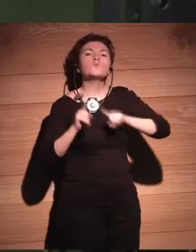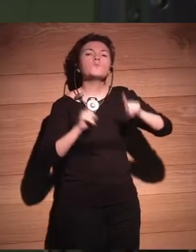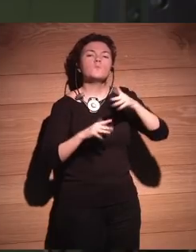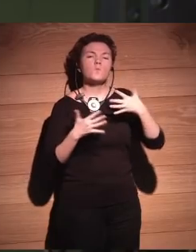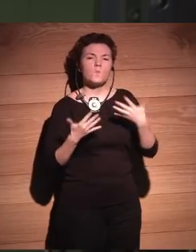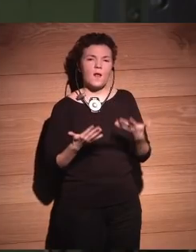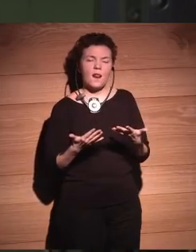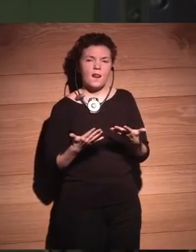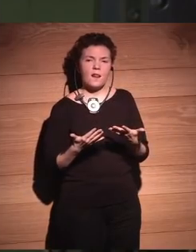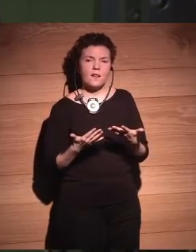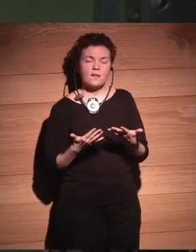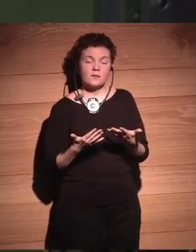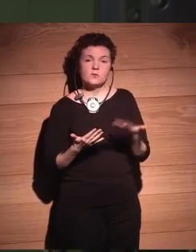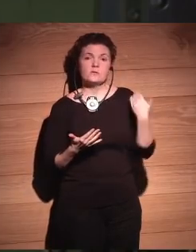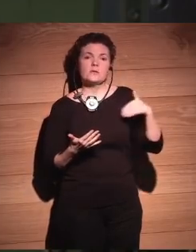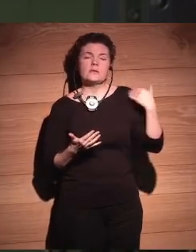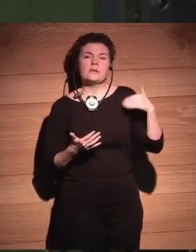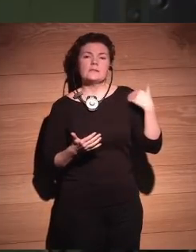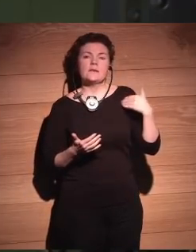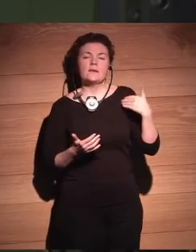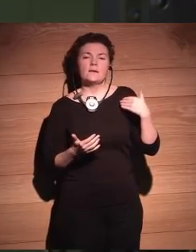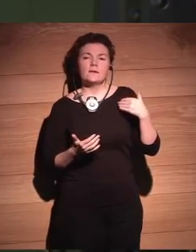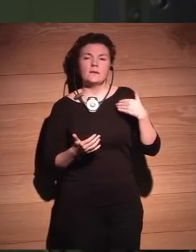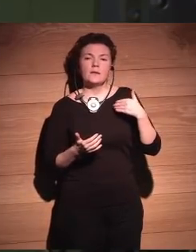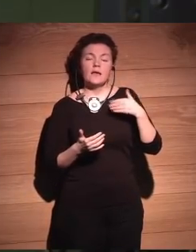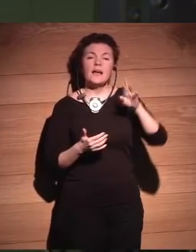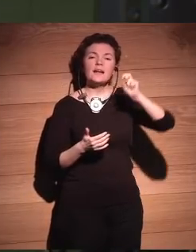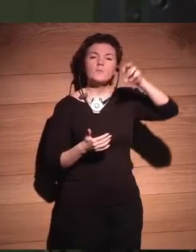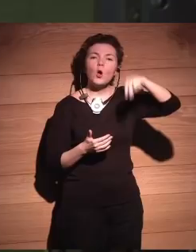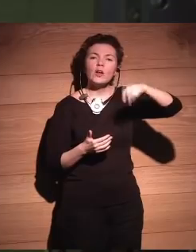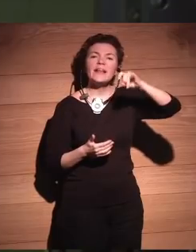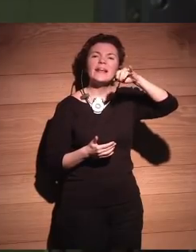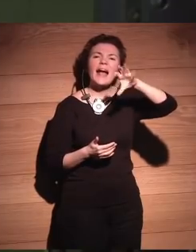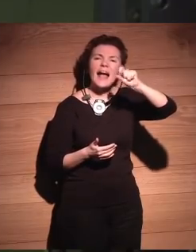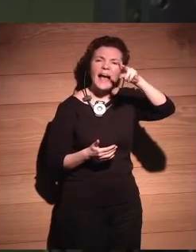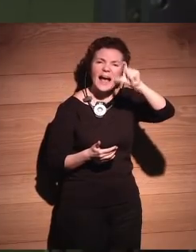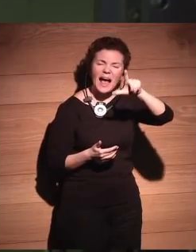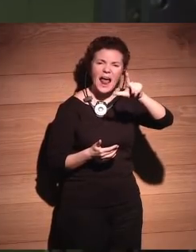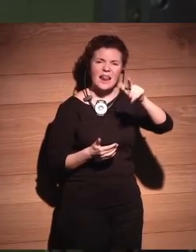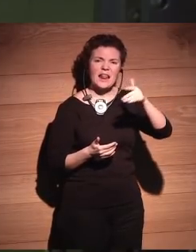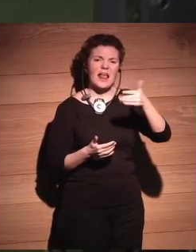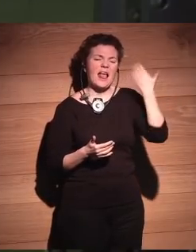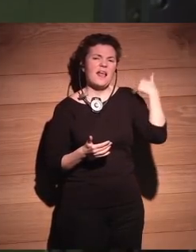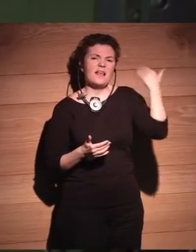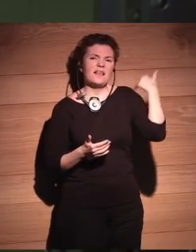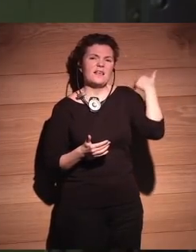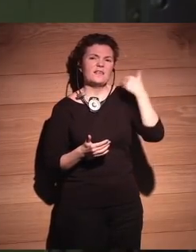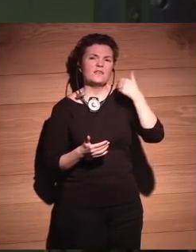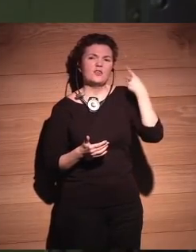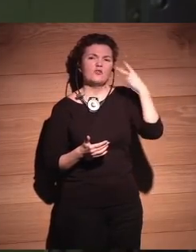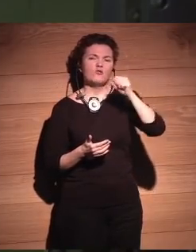que, bueno, y esto ya lo vio Cajal en el siglo X, hace un par de